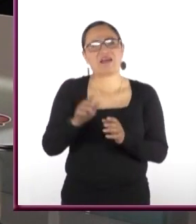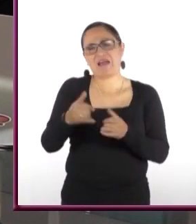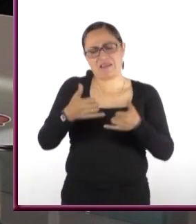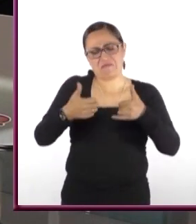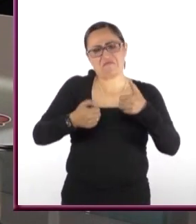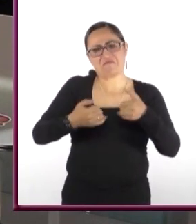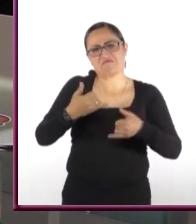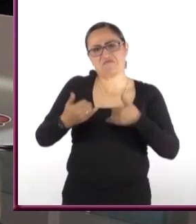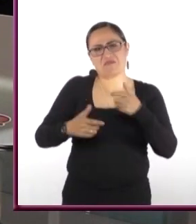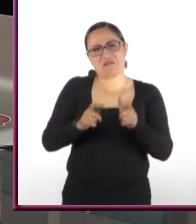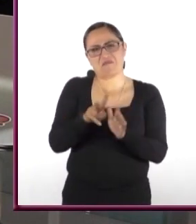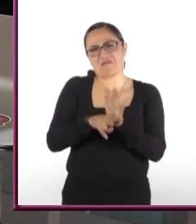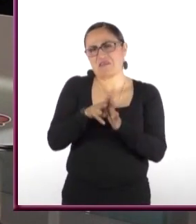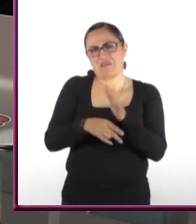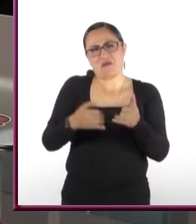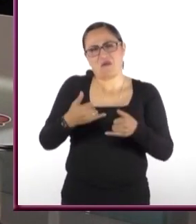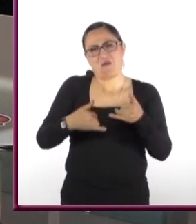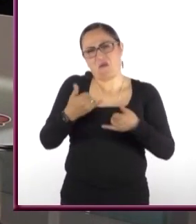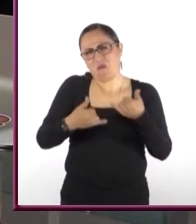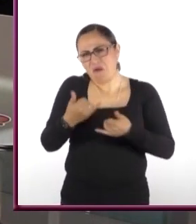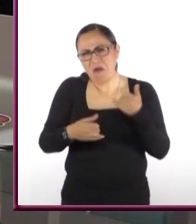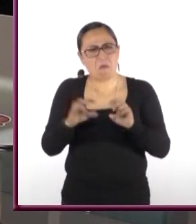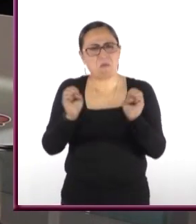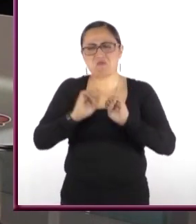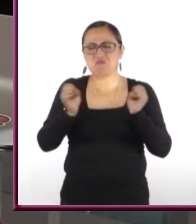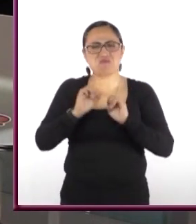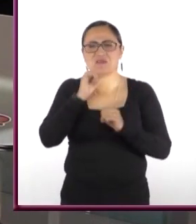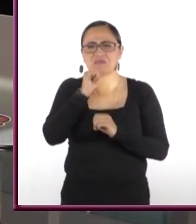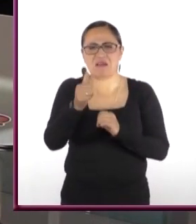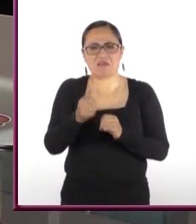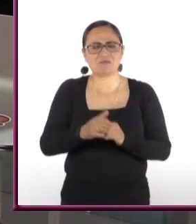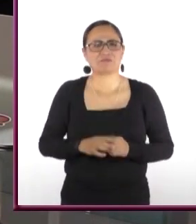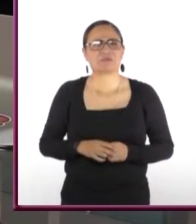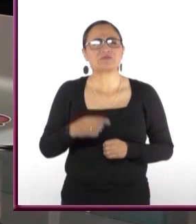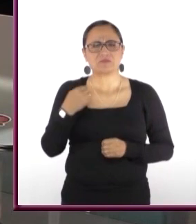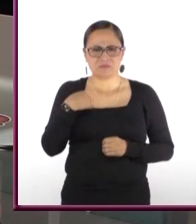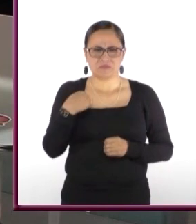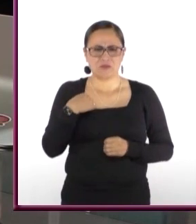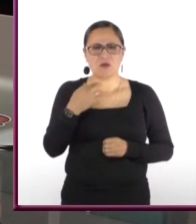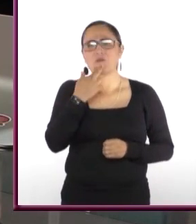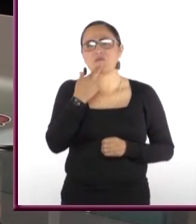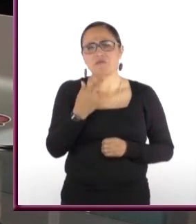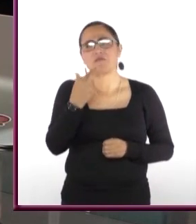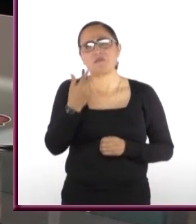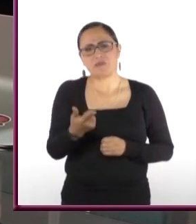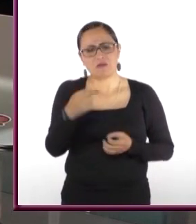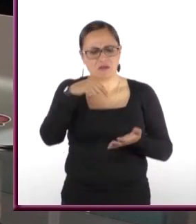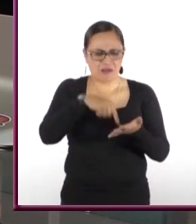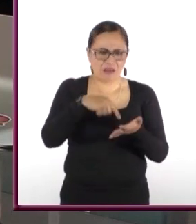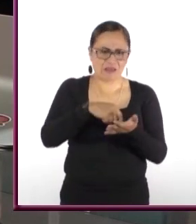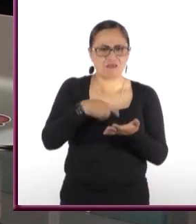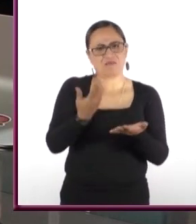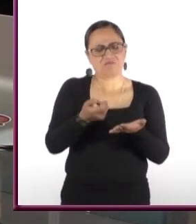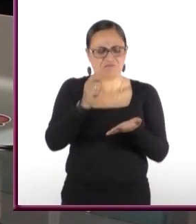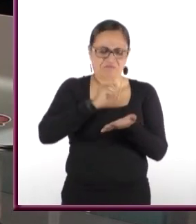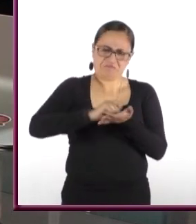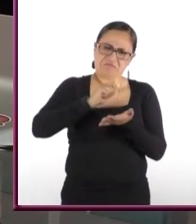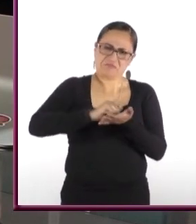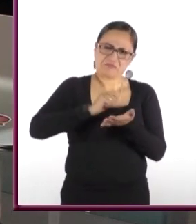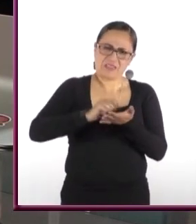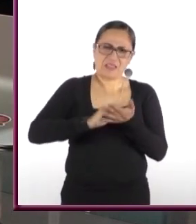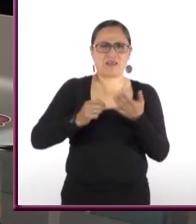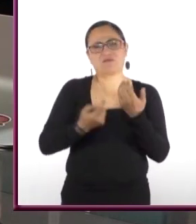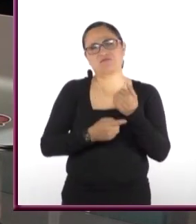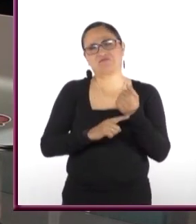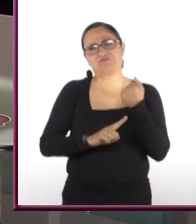época no había videos ni cosas de esas, ni Netflix, ¿no? Y me ponía a jugar, a hacer